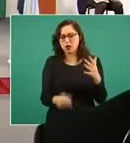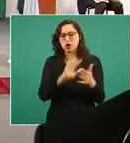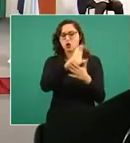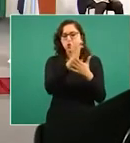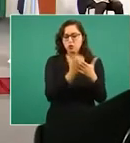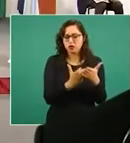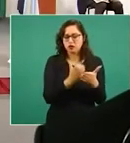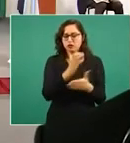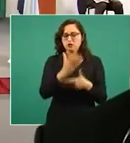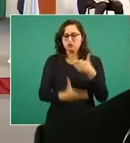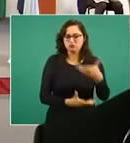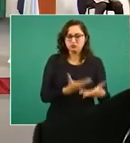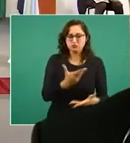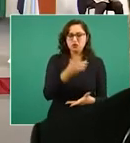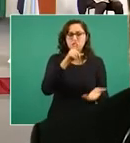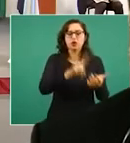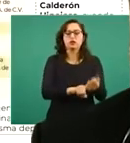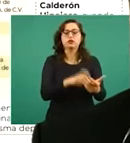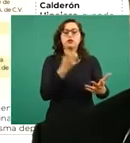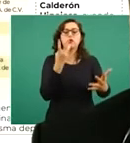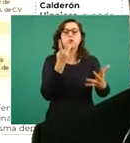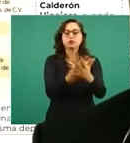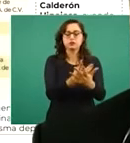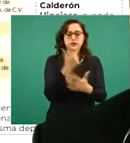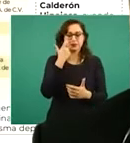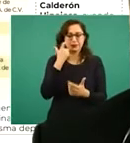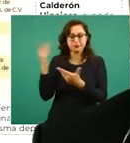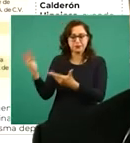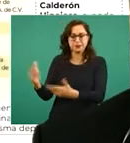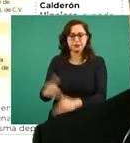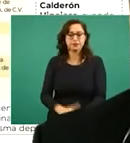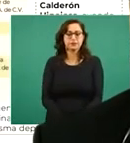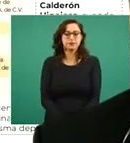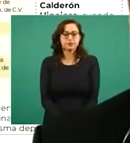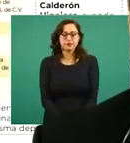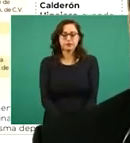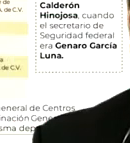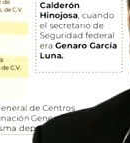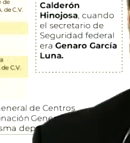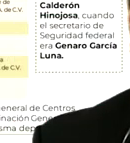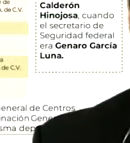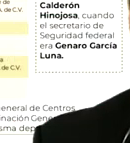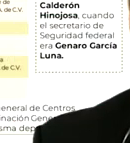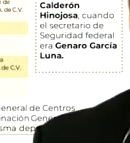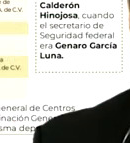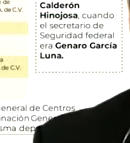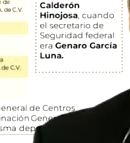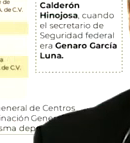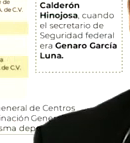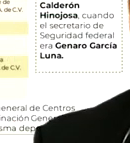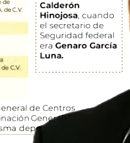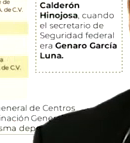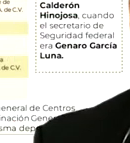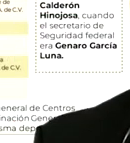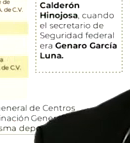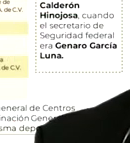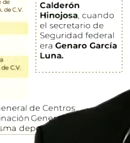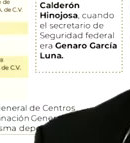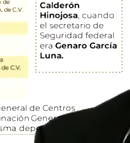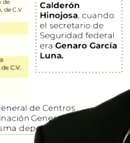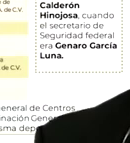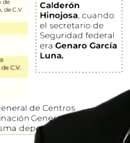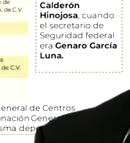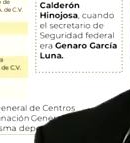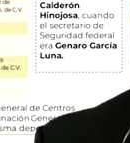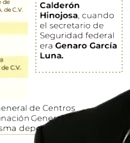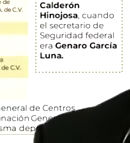denuncia en materia civil para cancelar los contratos que el gobierno federal tiene signados con empresas que operan ocho penales